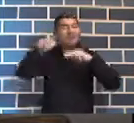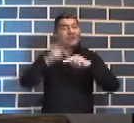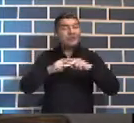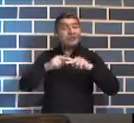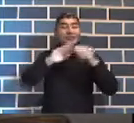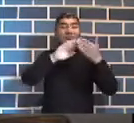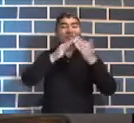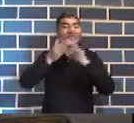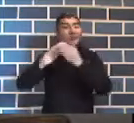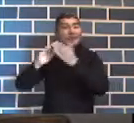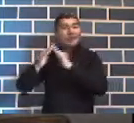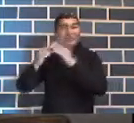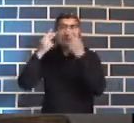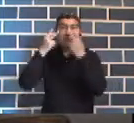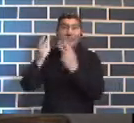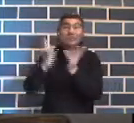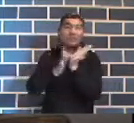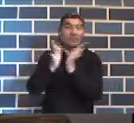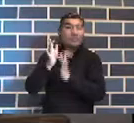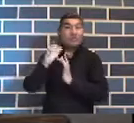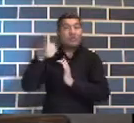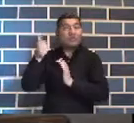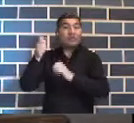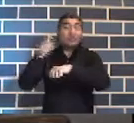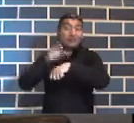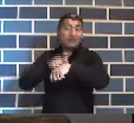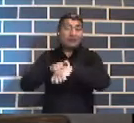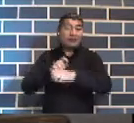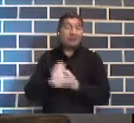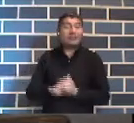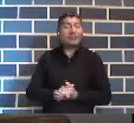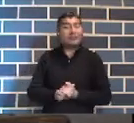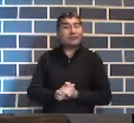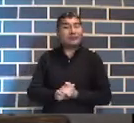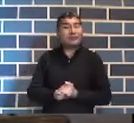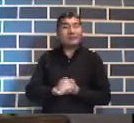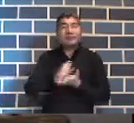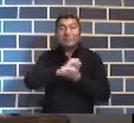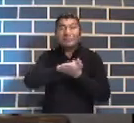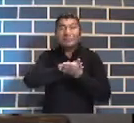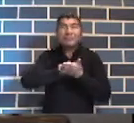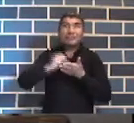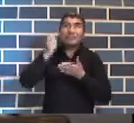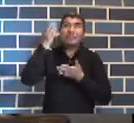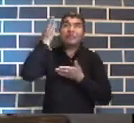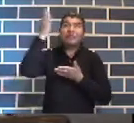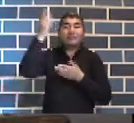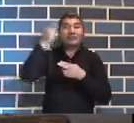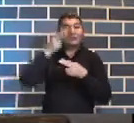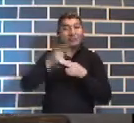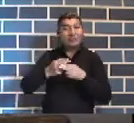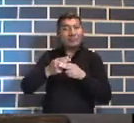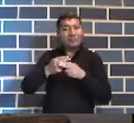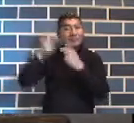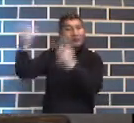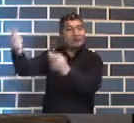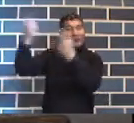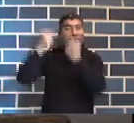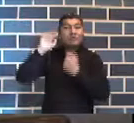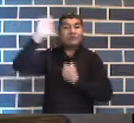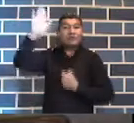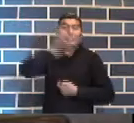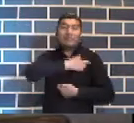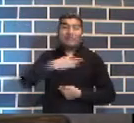que había escuchado a jesús en otros momentos santificado sea tu nombre venga a tu